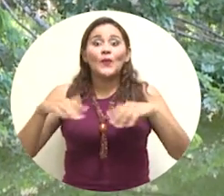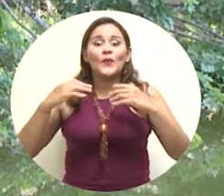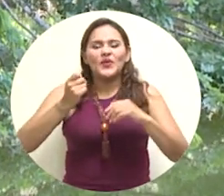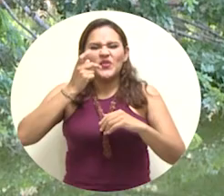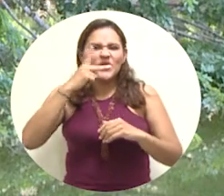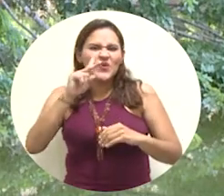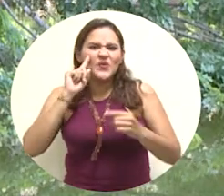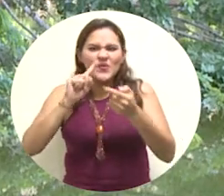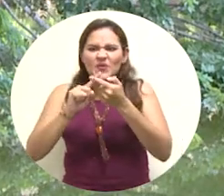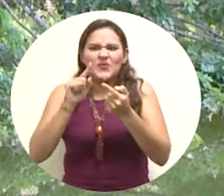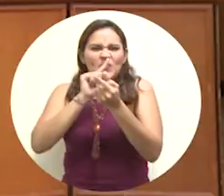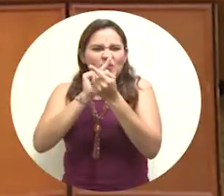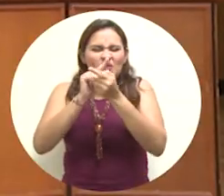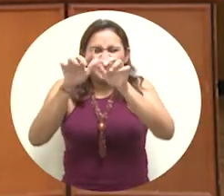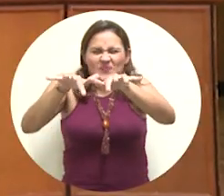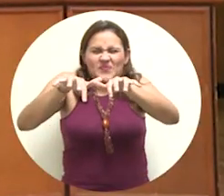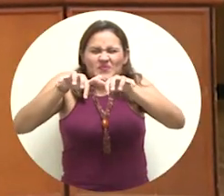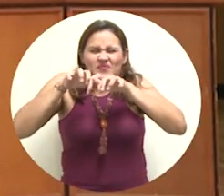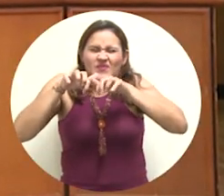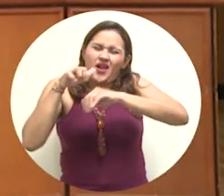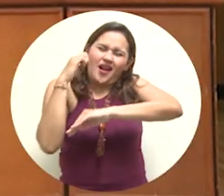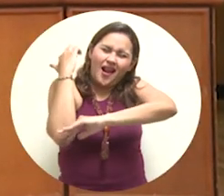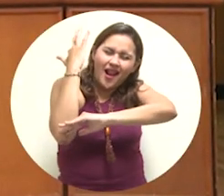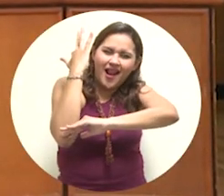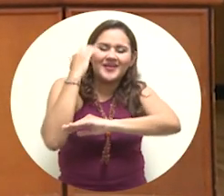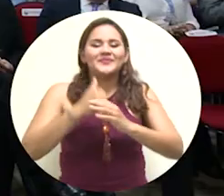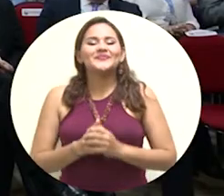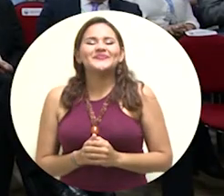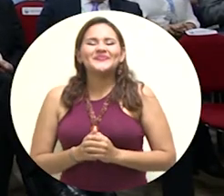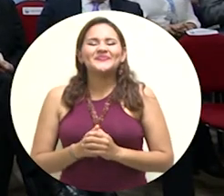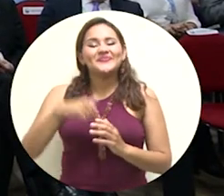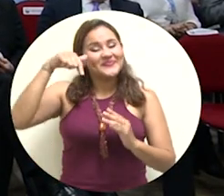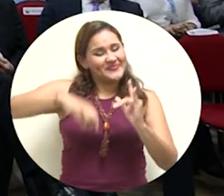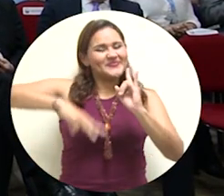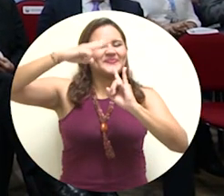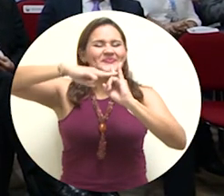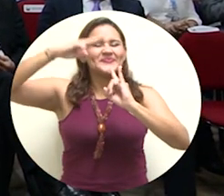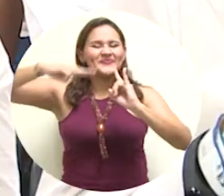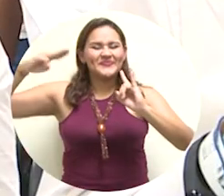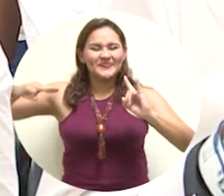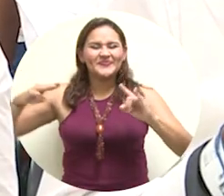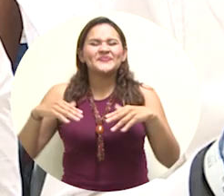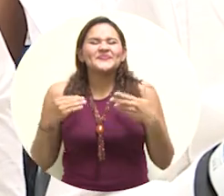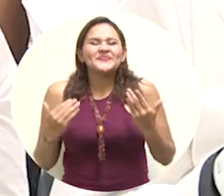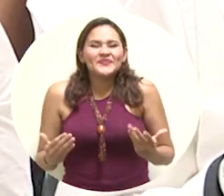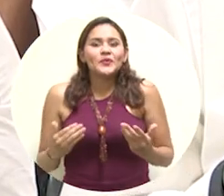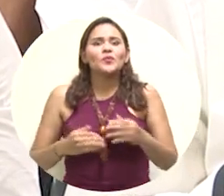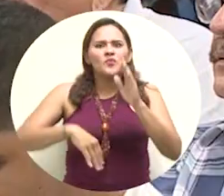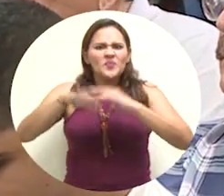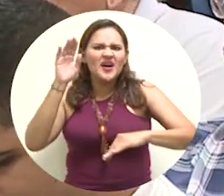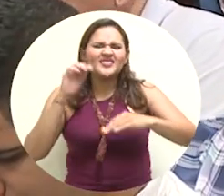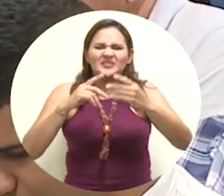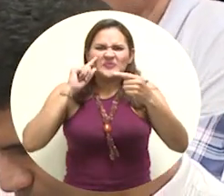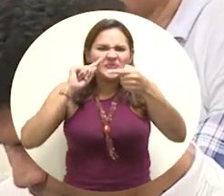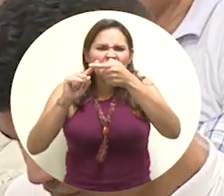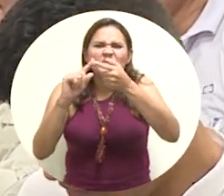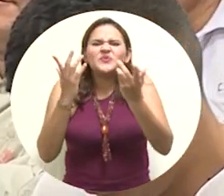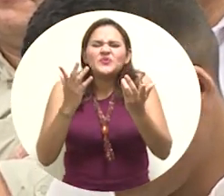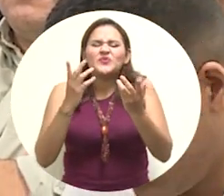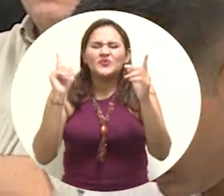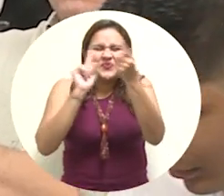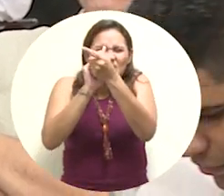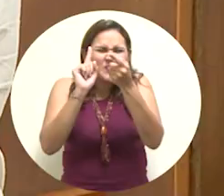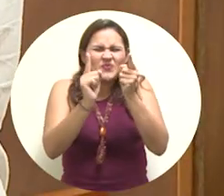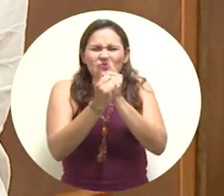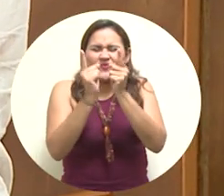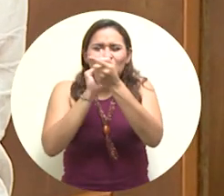Colombiano de Ingenieros Agrónomos. La Universidad del Magdalena realizó en su campus el 22º Congreso Colombiano de Ingenieros